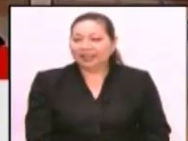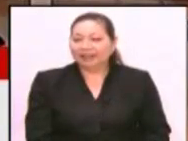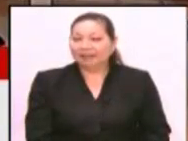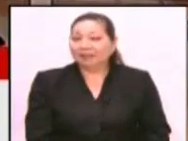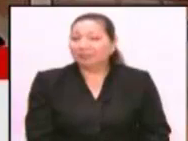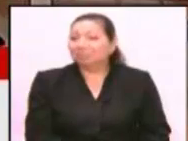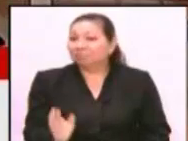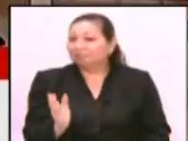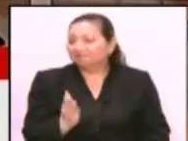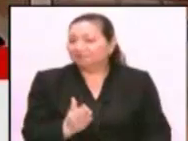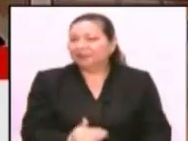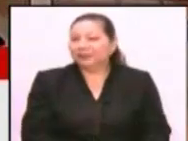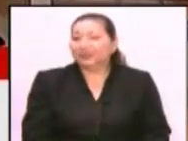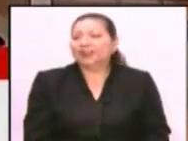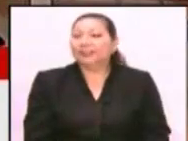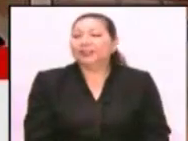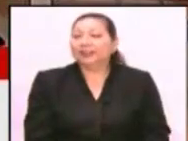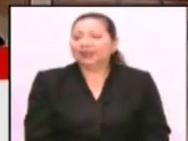Sí, me parece que